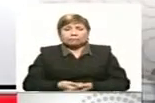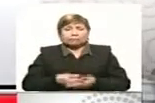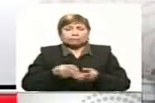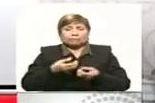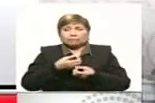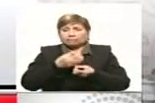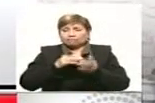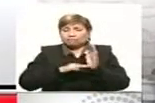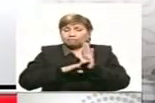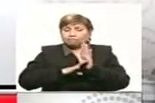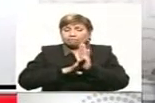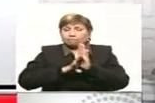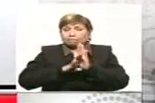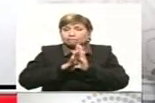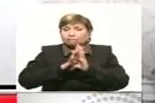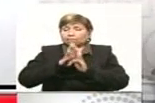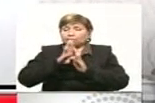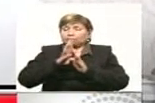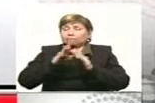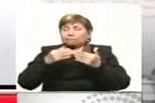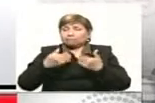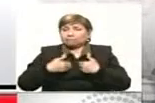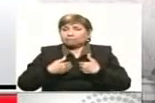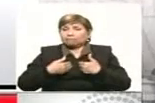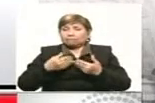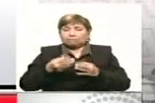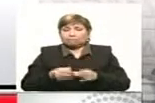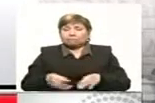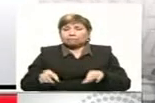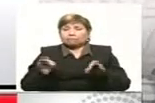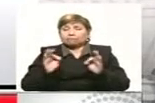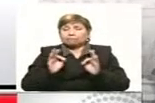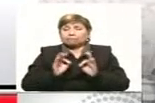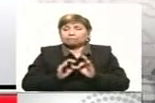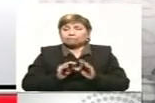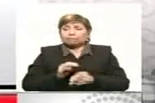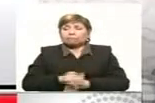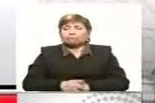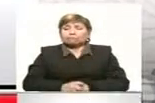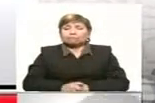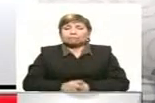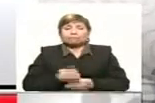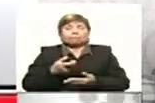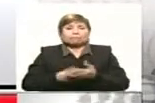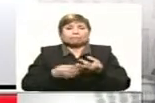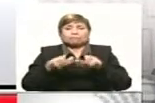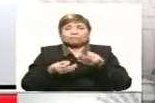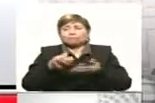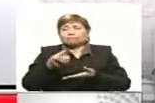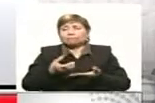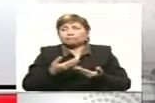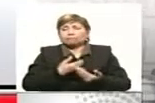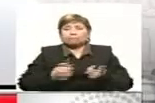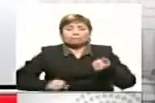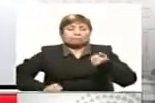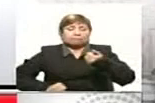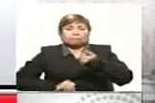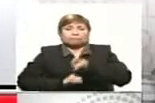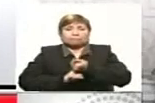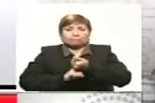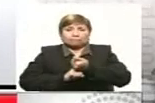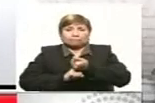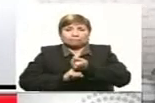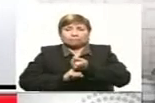crecimiento y que la inversión privada aquí tiene un rol muy importante. Ahora, la inversión pública tiene que servir de soporte,